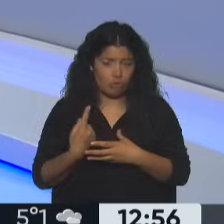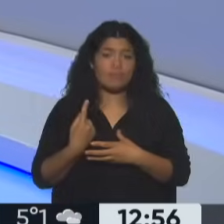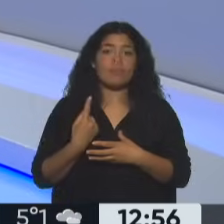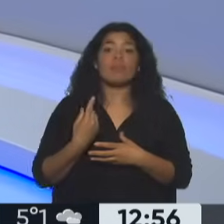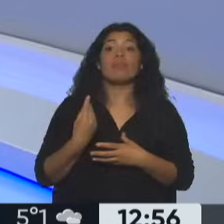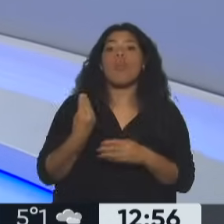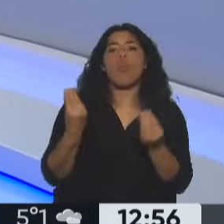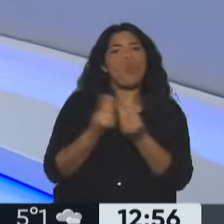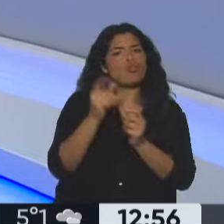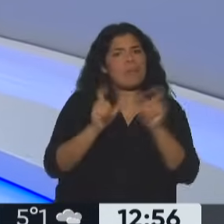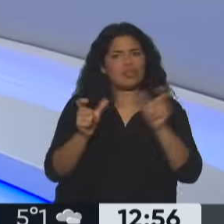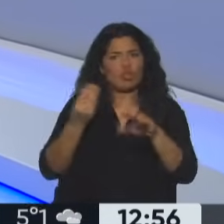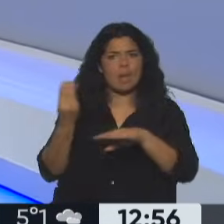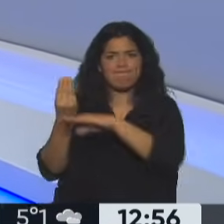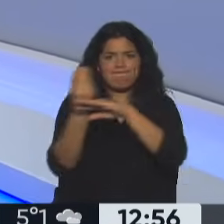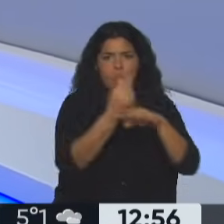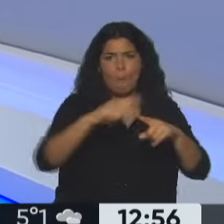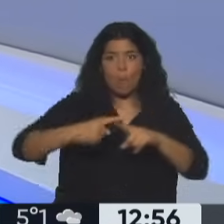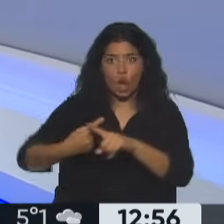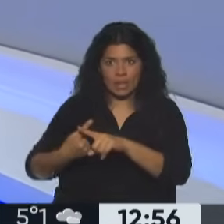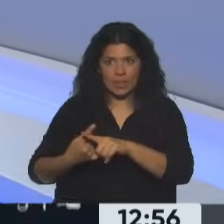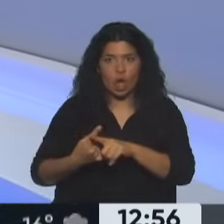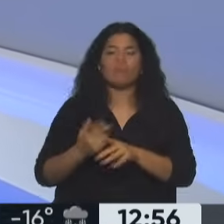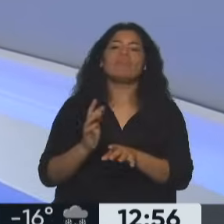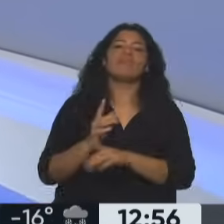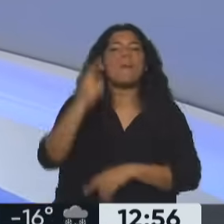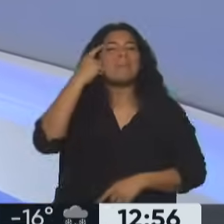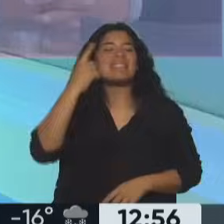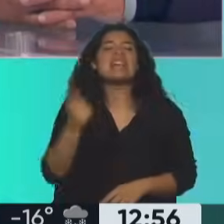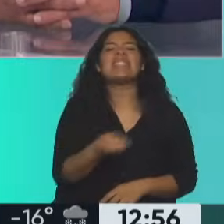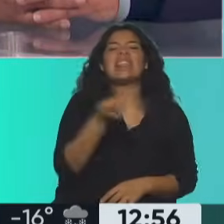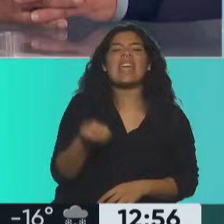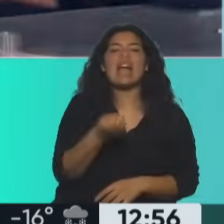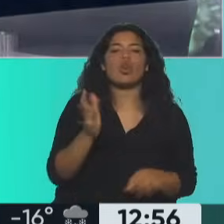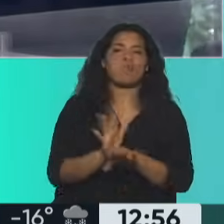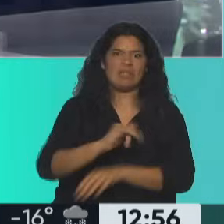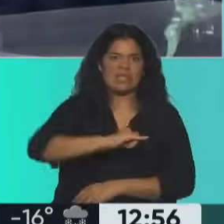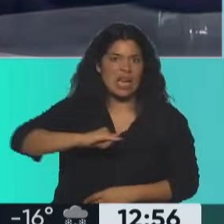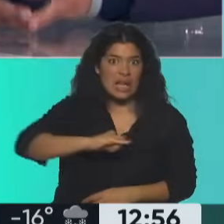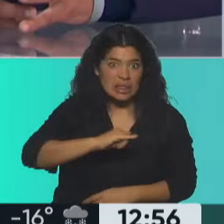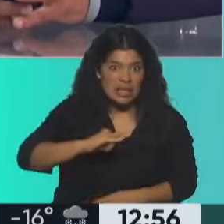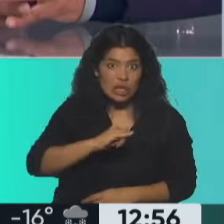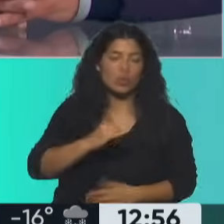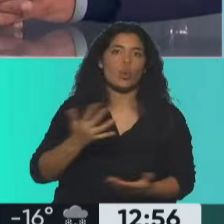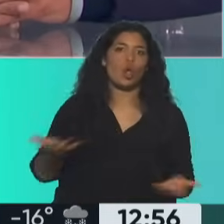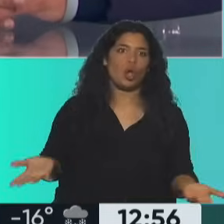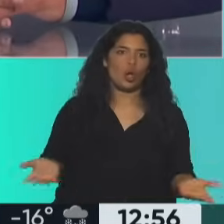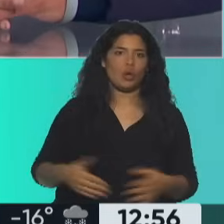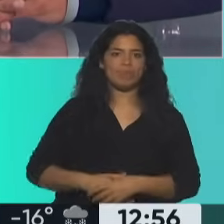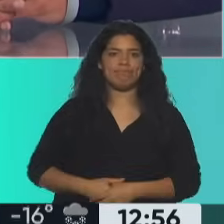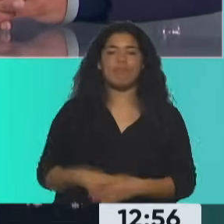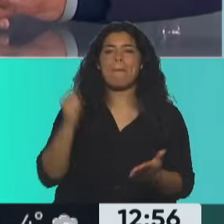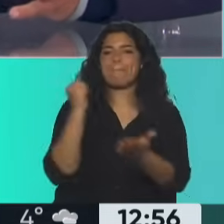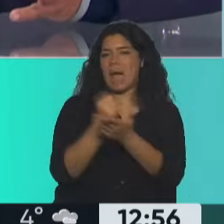la organización de los trabajadores peligrosos es mala los sindicalistas son el el logro más oro de los